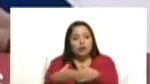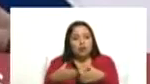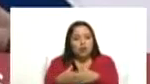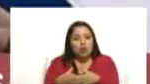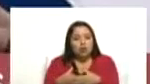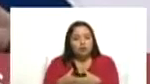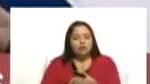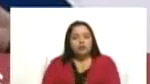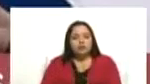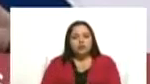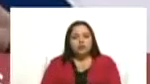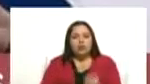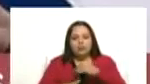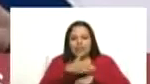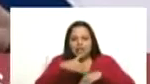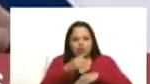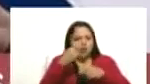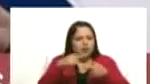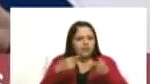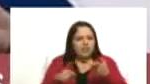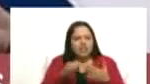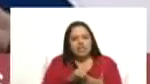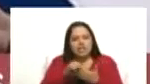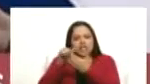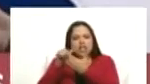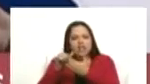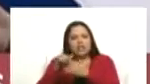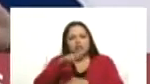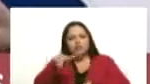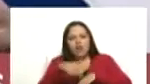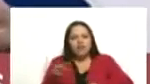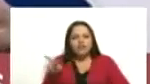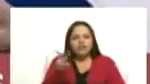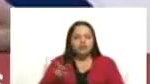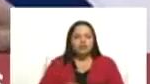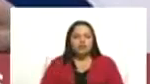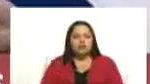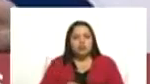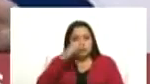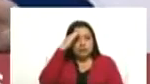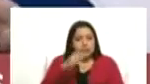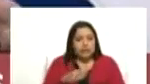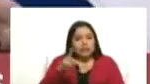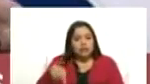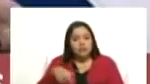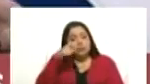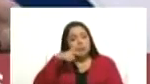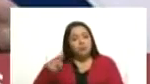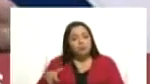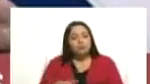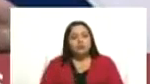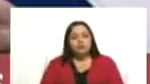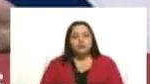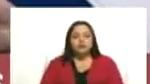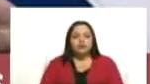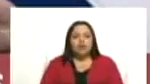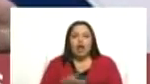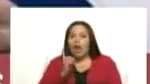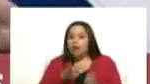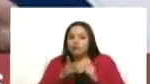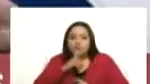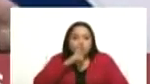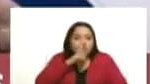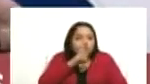altos mandos de la nación venezolana, militares y civiles. Algo gravísimo